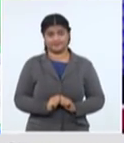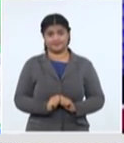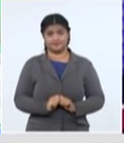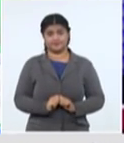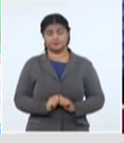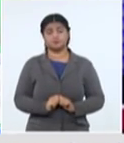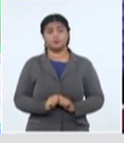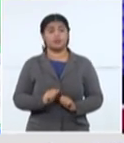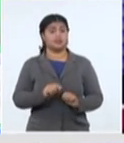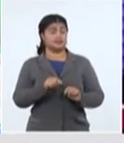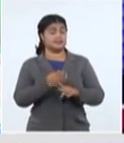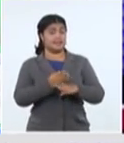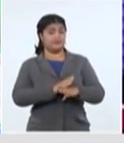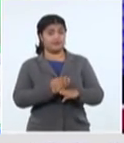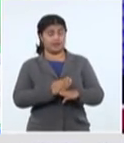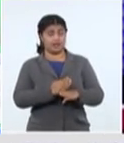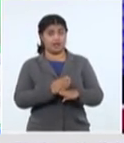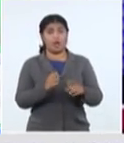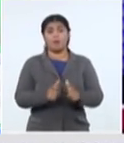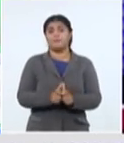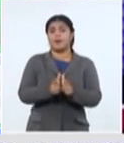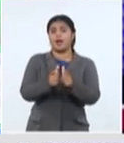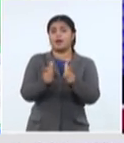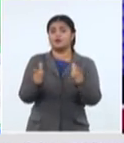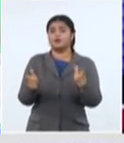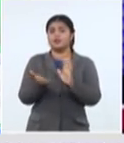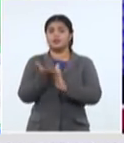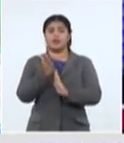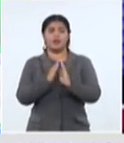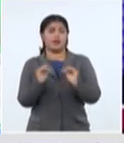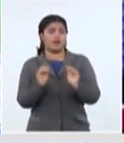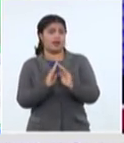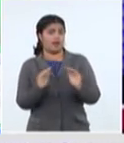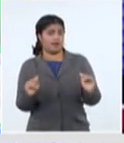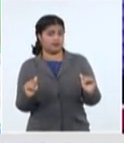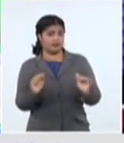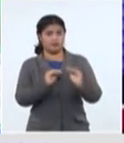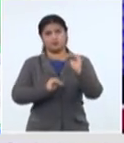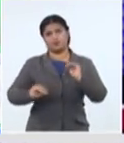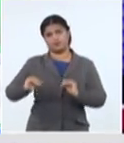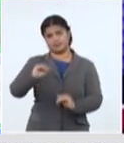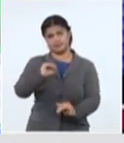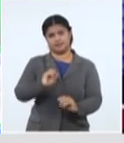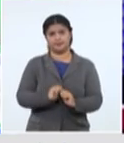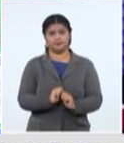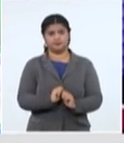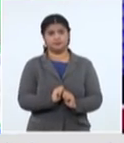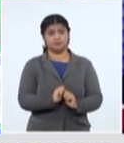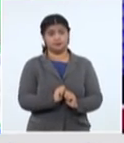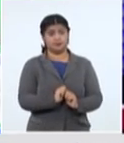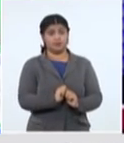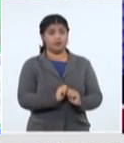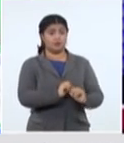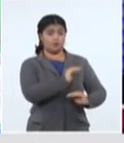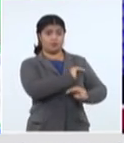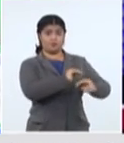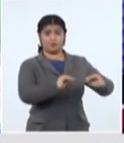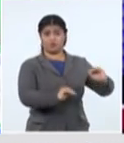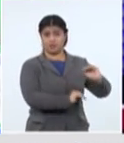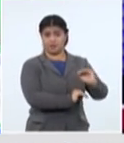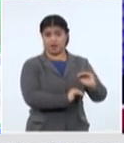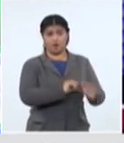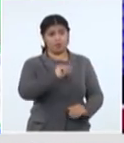de activos pues sigan disminuyendo como se pudo apreciar en